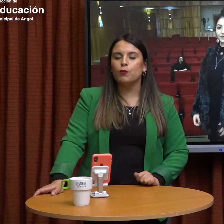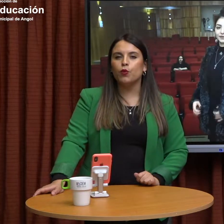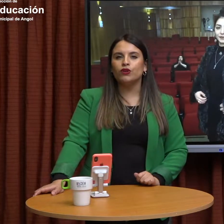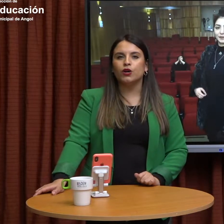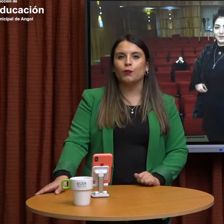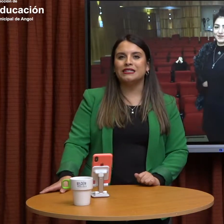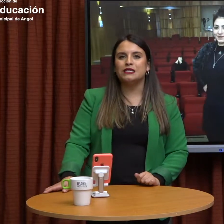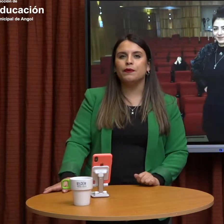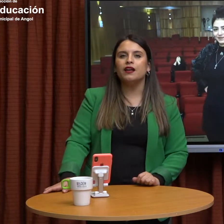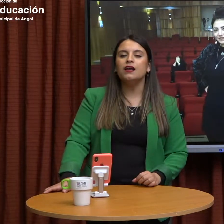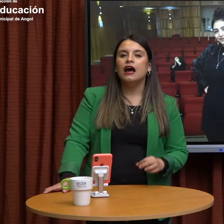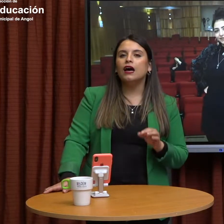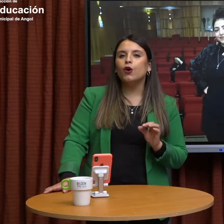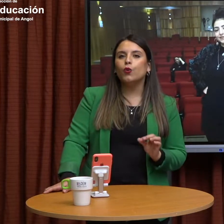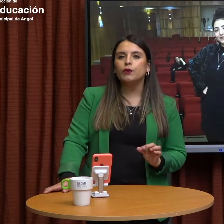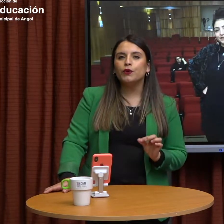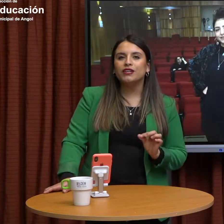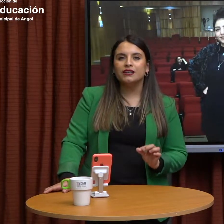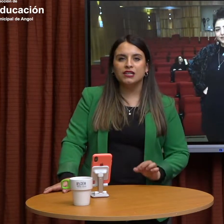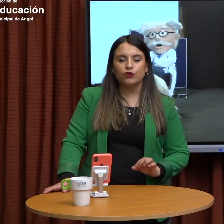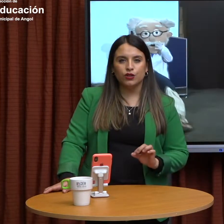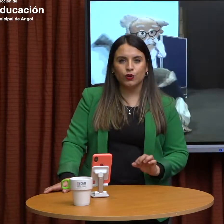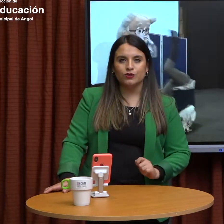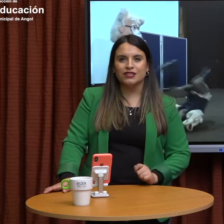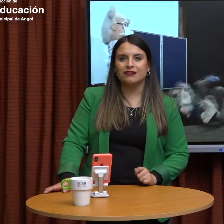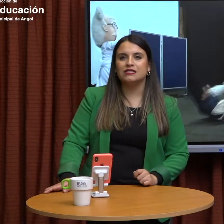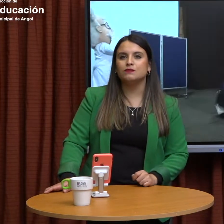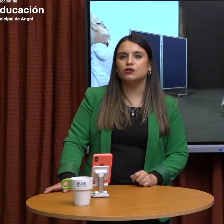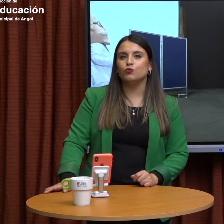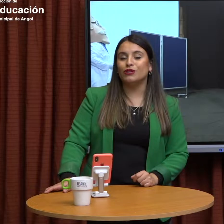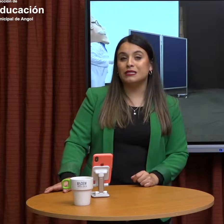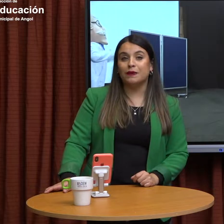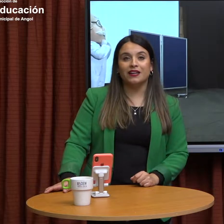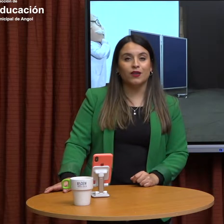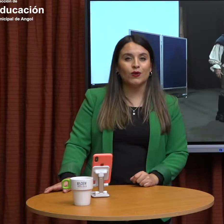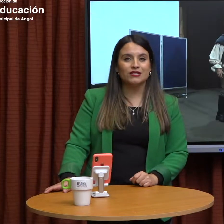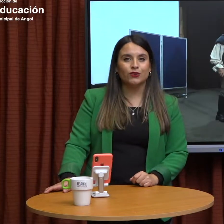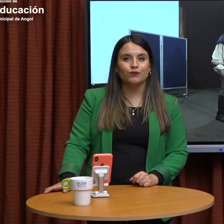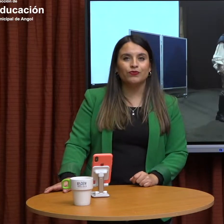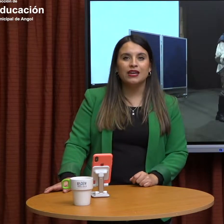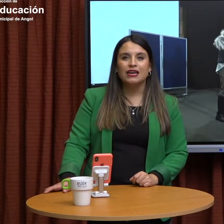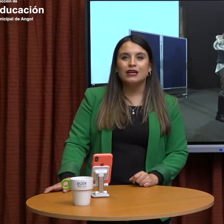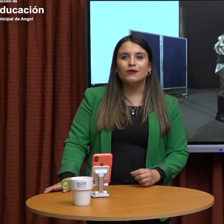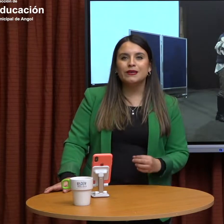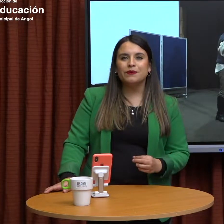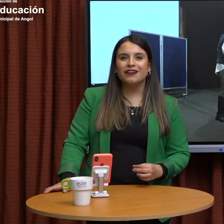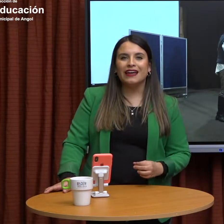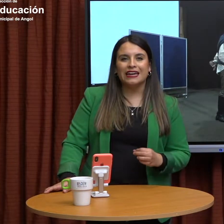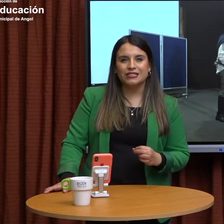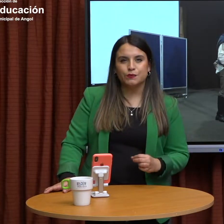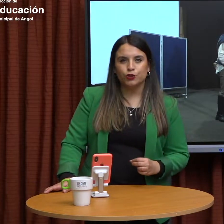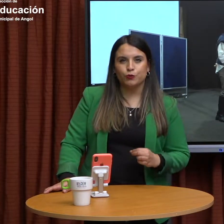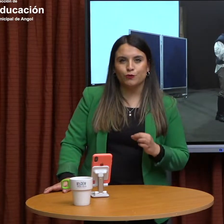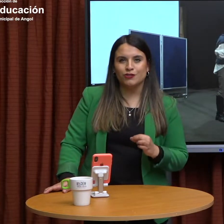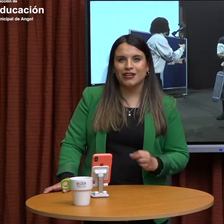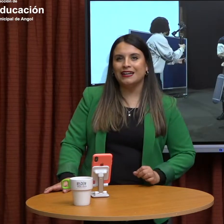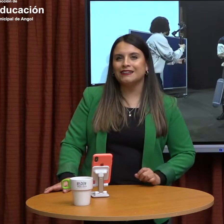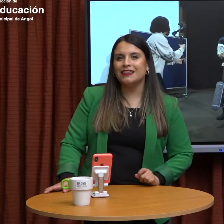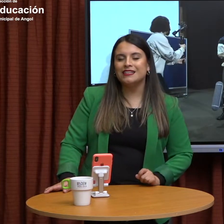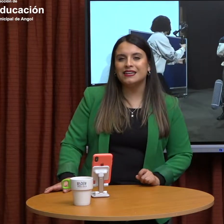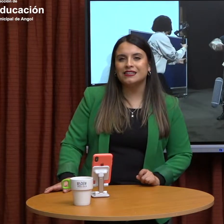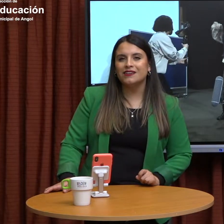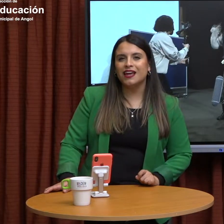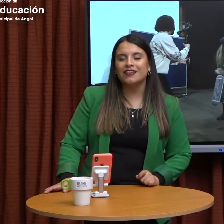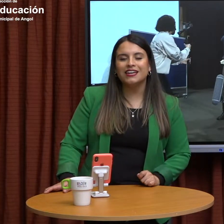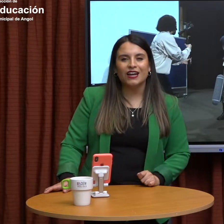tendrá como público principal a los cuerpos directivos de nuestros establecimientos municipales de educación. No se pierda el spot promocional